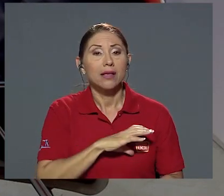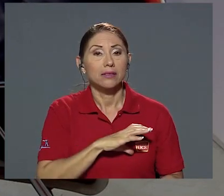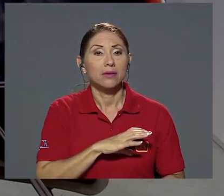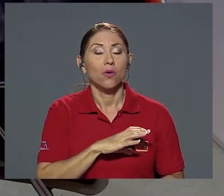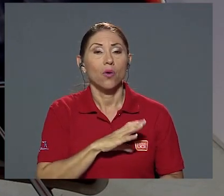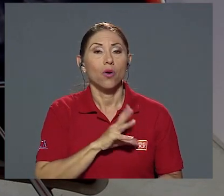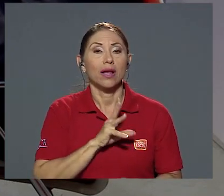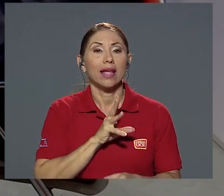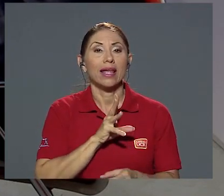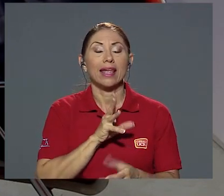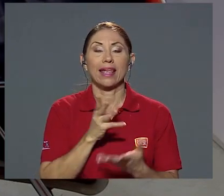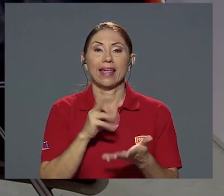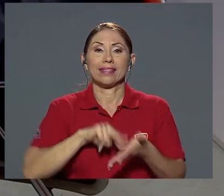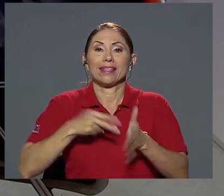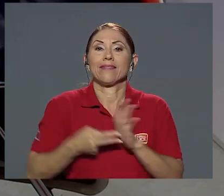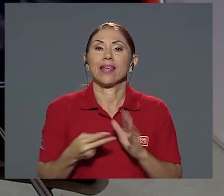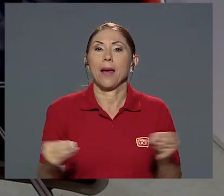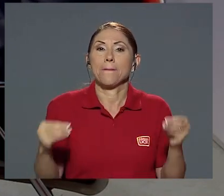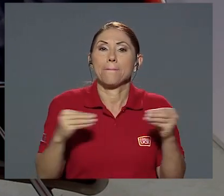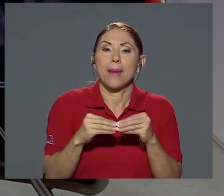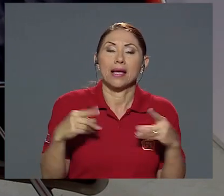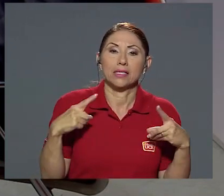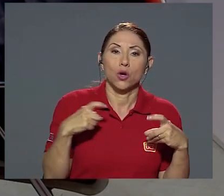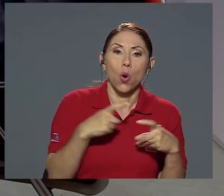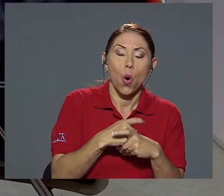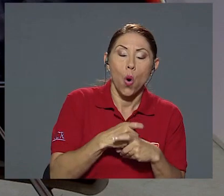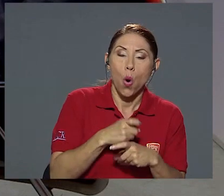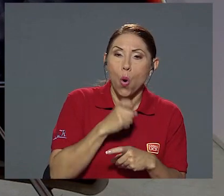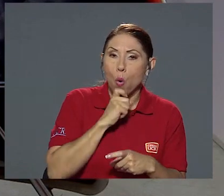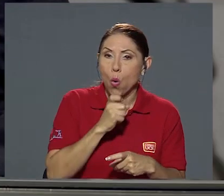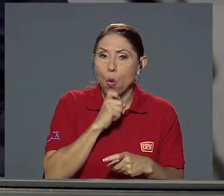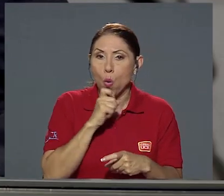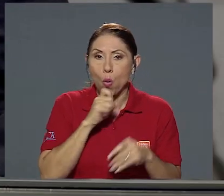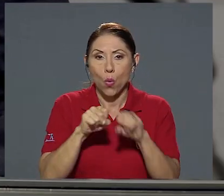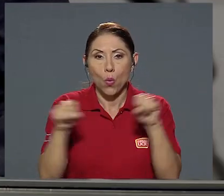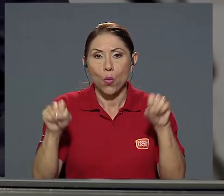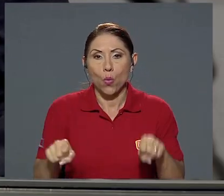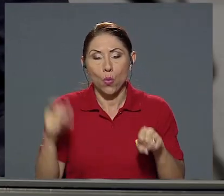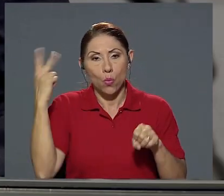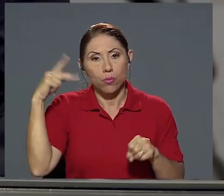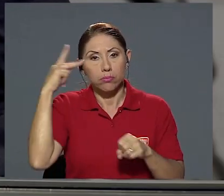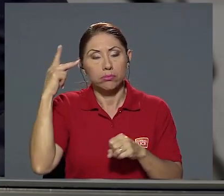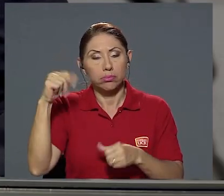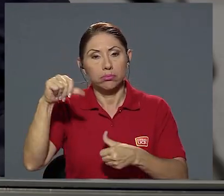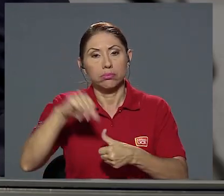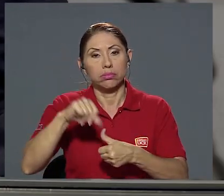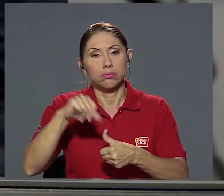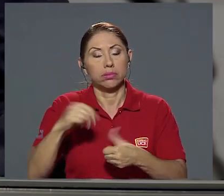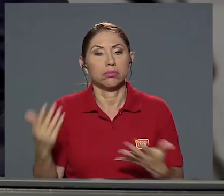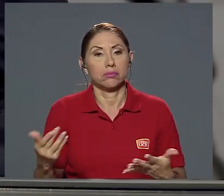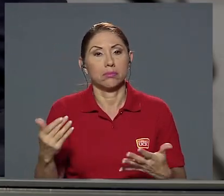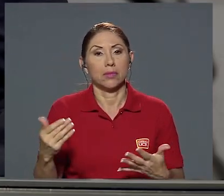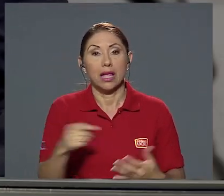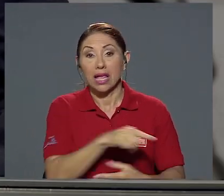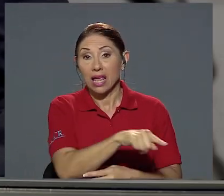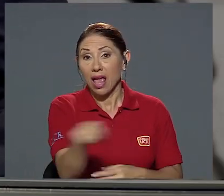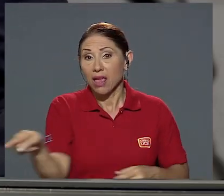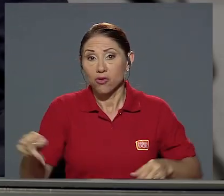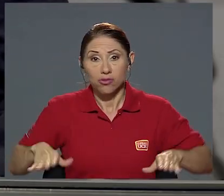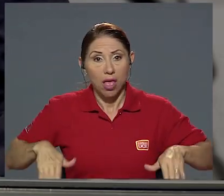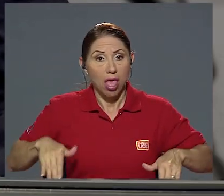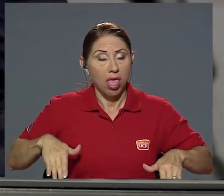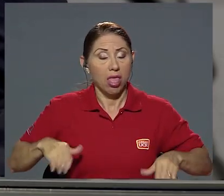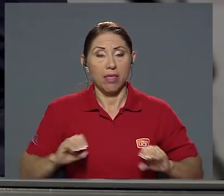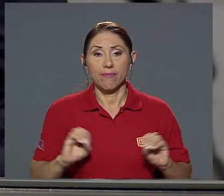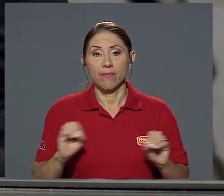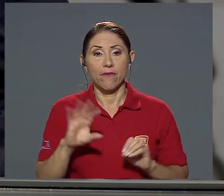le introduce más complejidad y conflictividad también a los sistemas políticos centroamericanos que no tienen adecuados canales